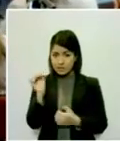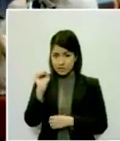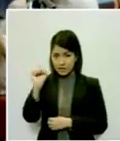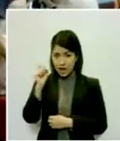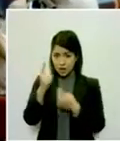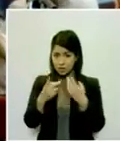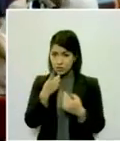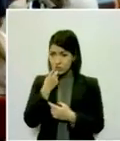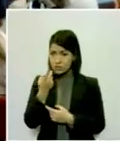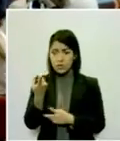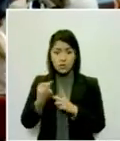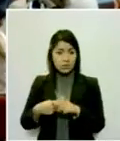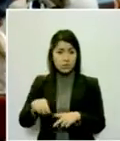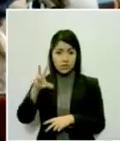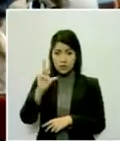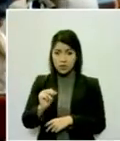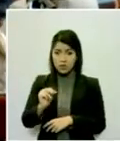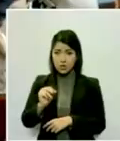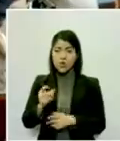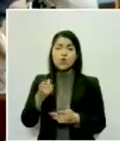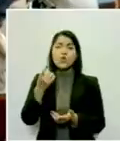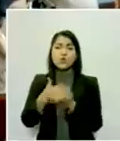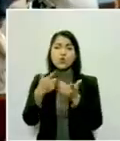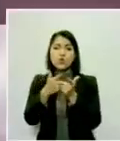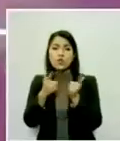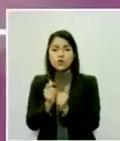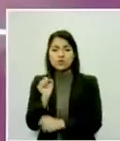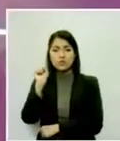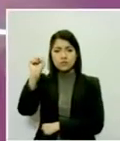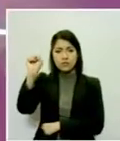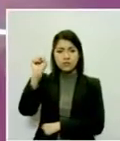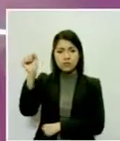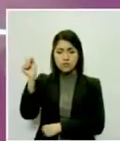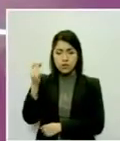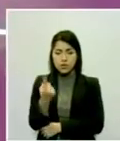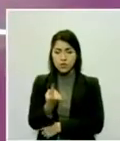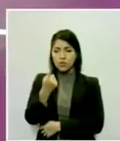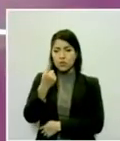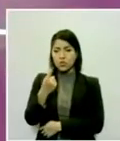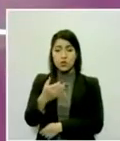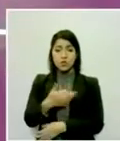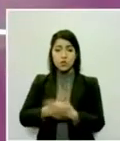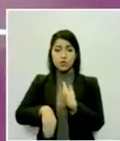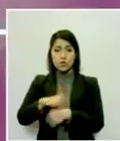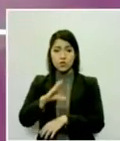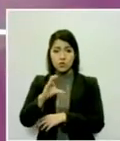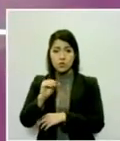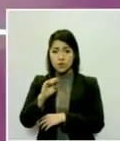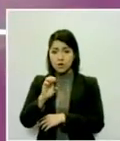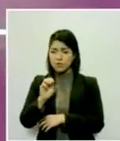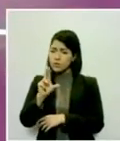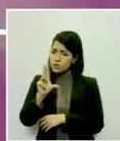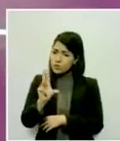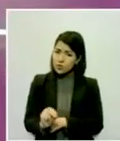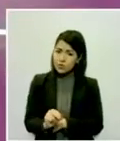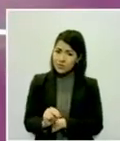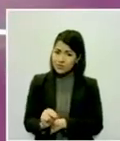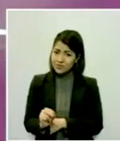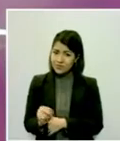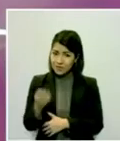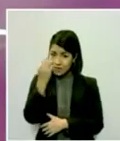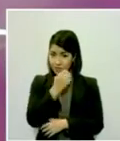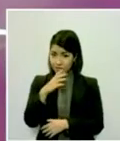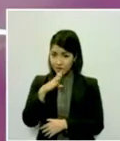Sí, bueno, ellos. Y no es todo bachilleres, ¿verdad? Ellos no son bachilleres. Los planteles tienen